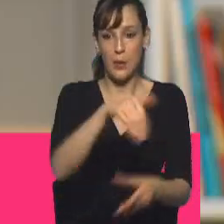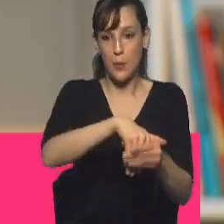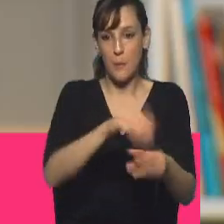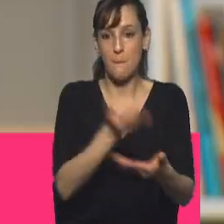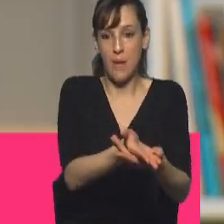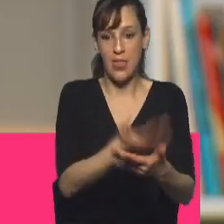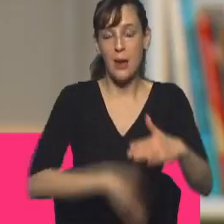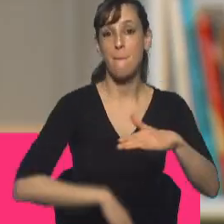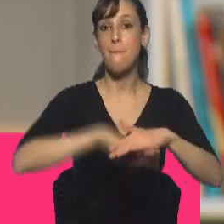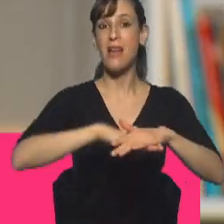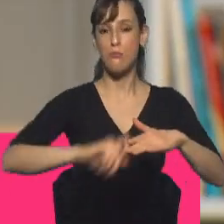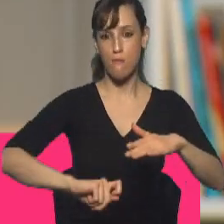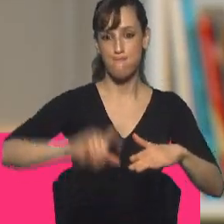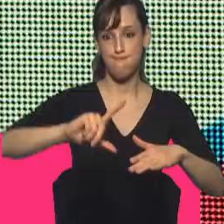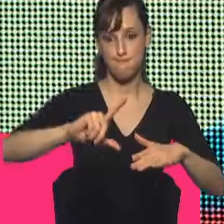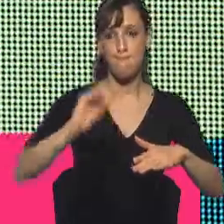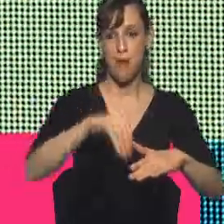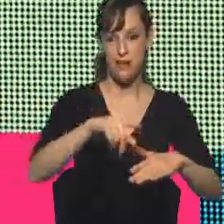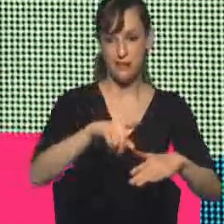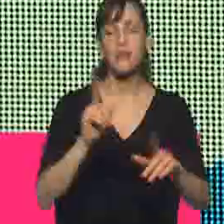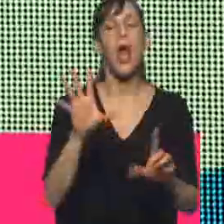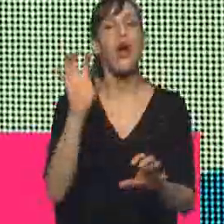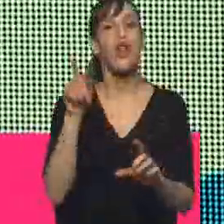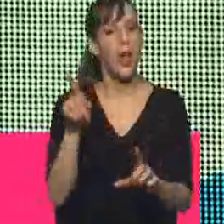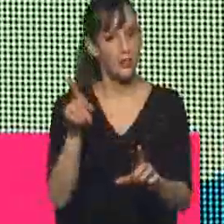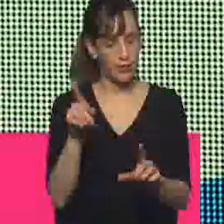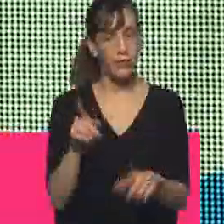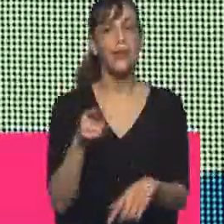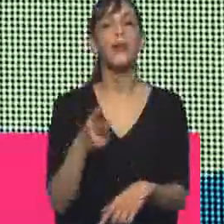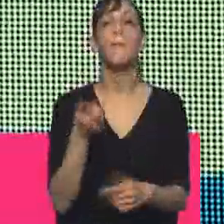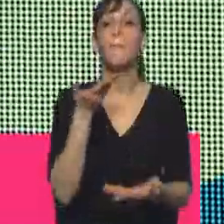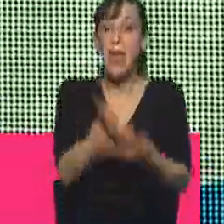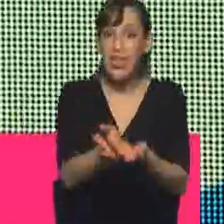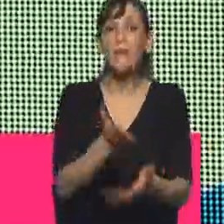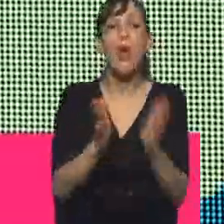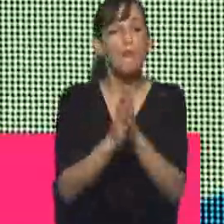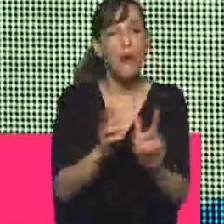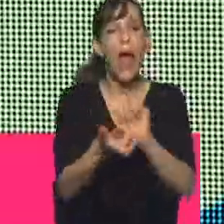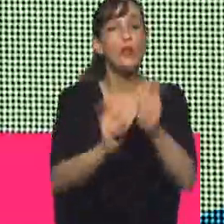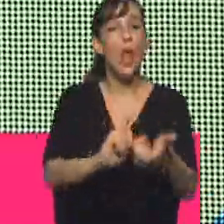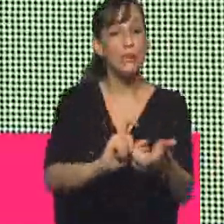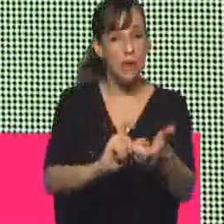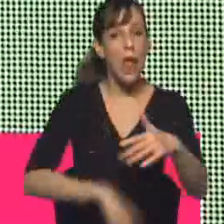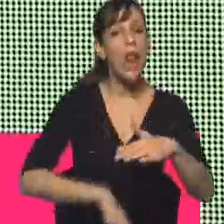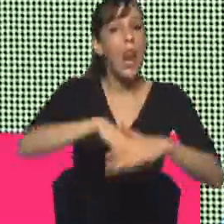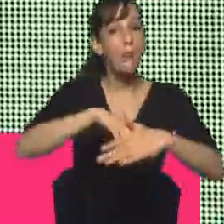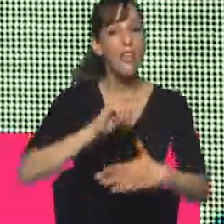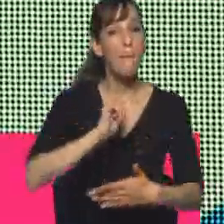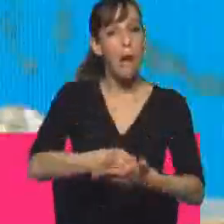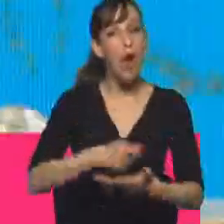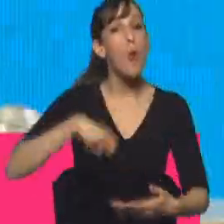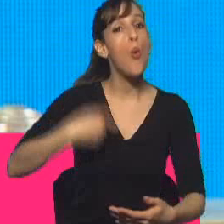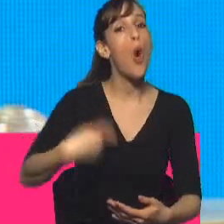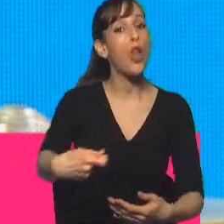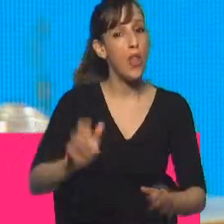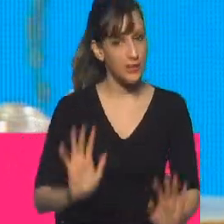el límite de la tarjeta. Y acordate, quiero que me actualicen el límite de pago en cuotas. Muy ¿no? bien. El límite